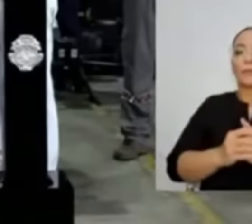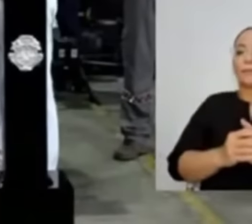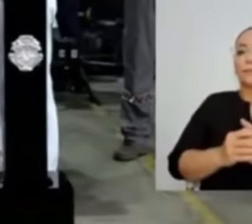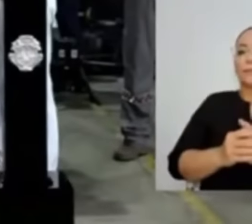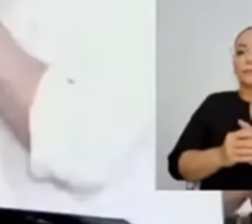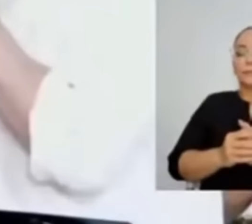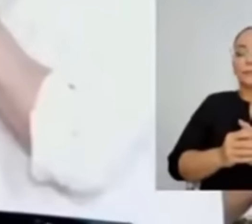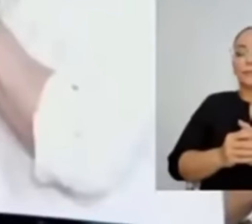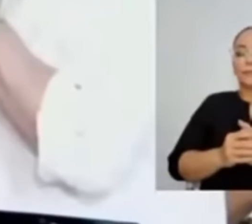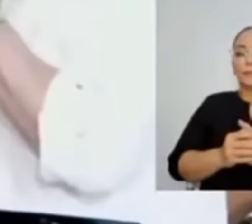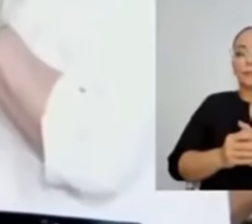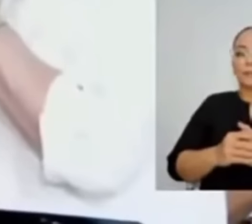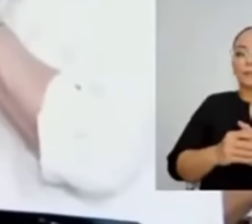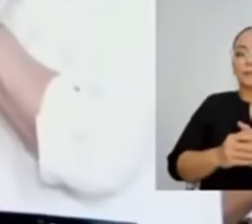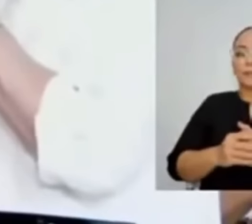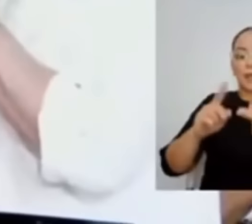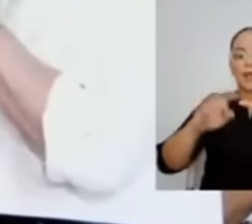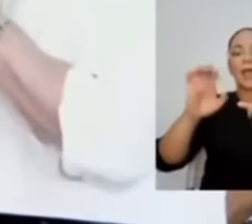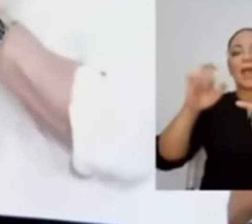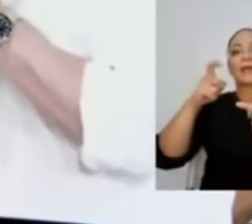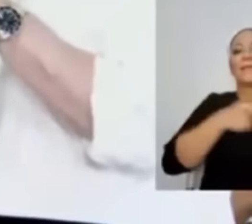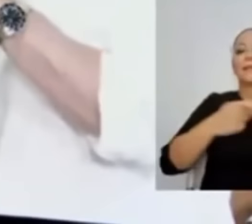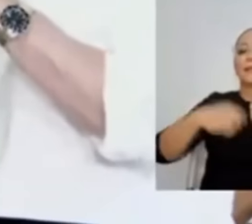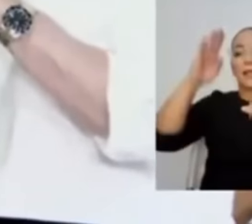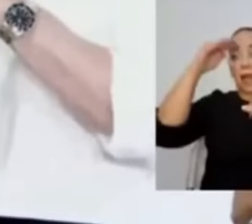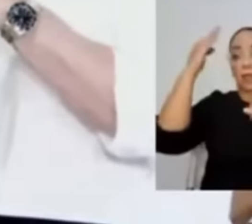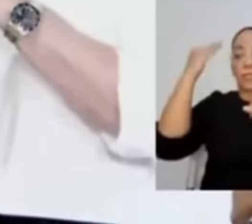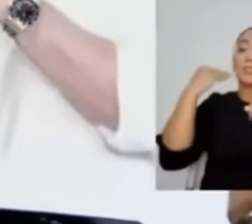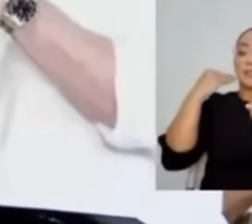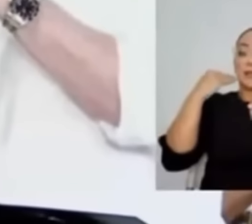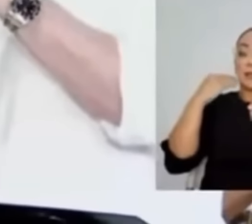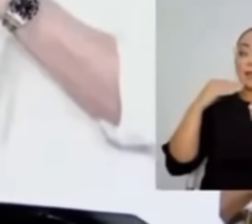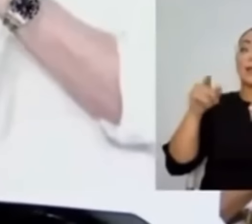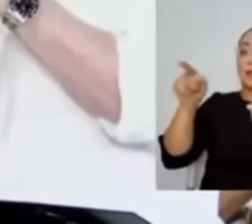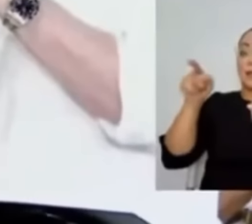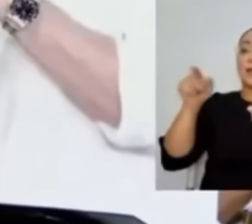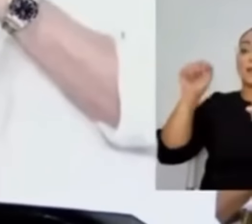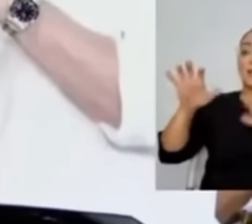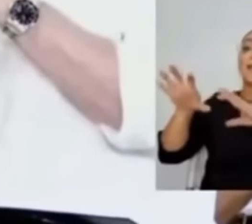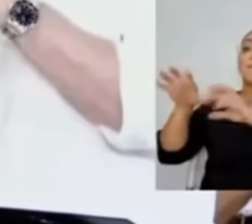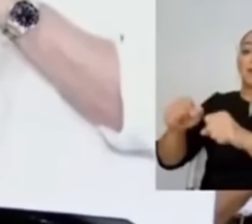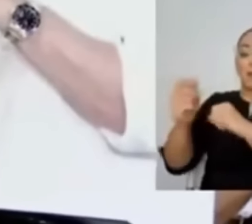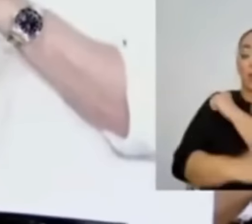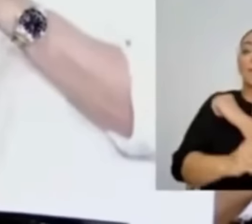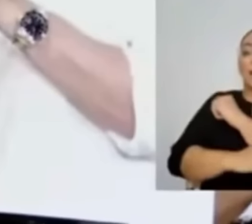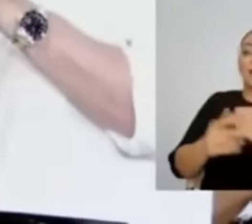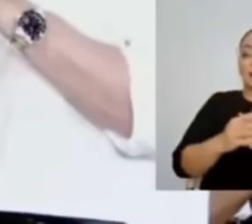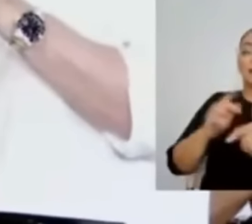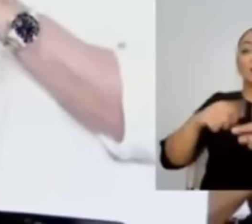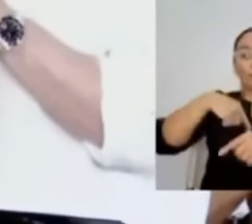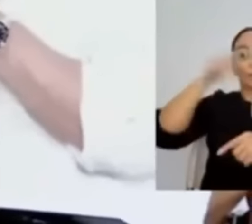la expresidente Laura Chinchilla, a quien sí le invadieron el país y nos